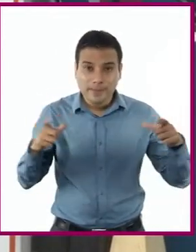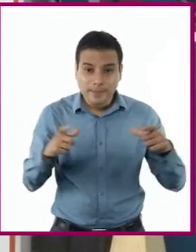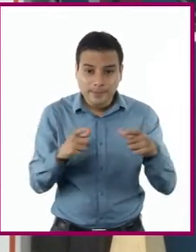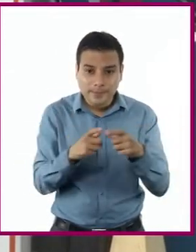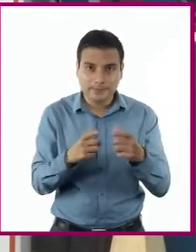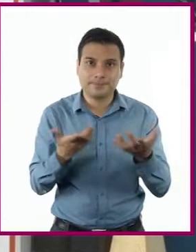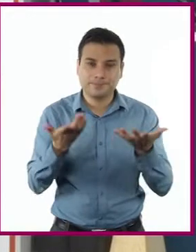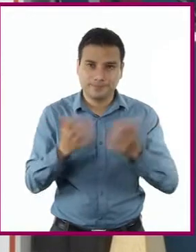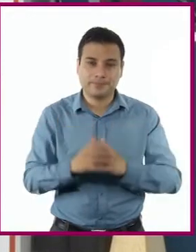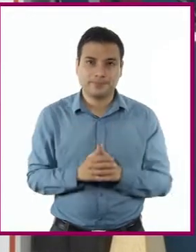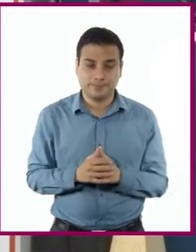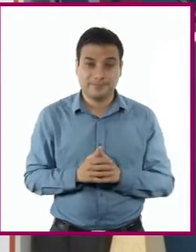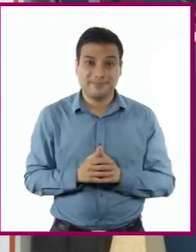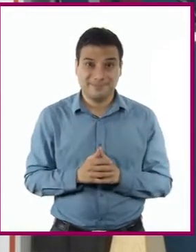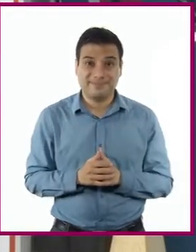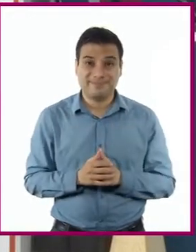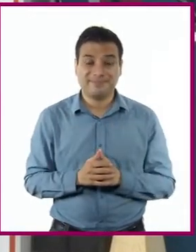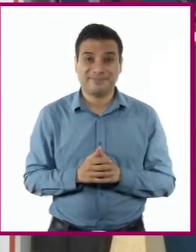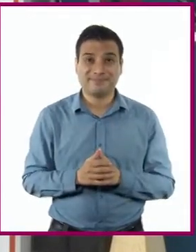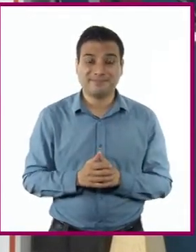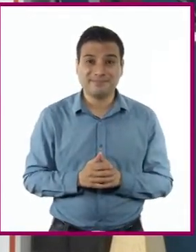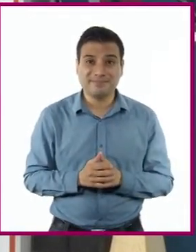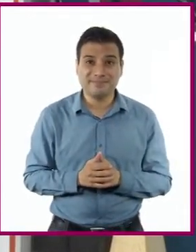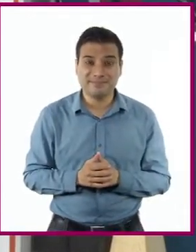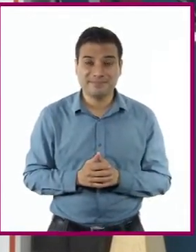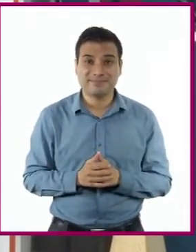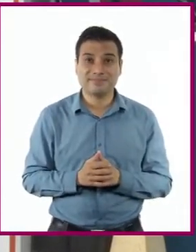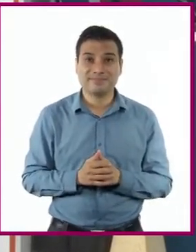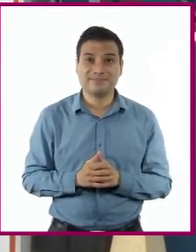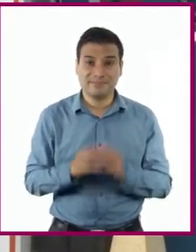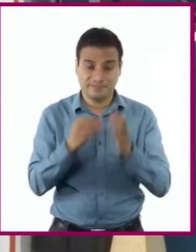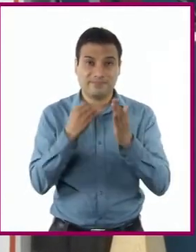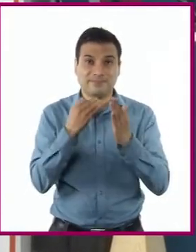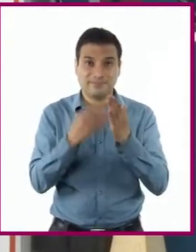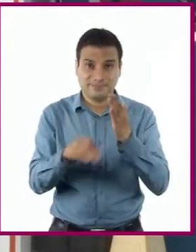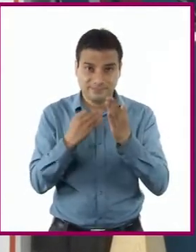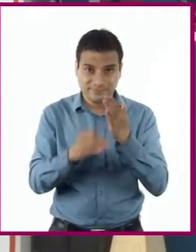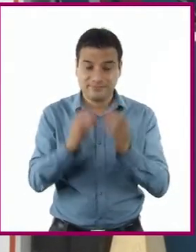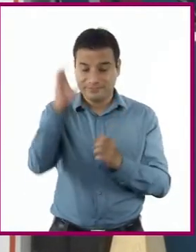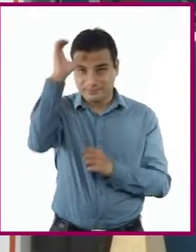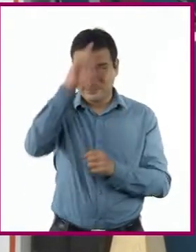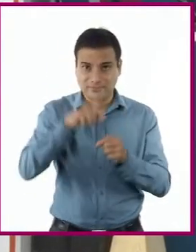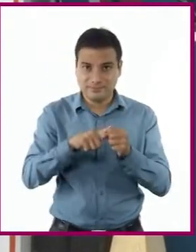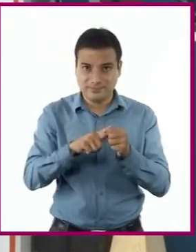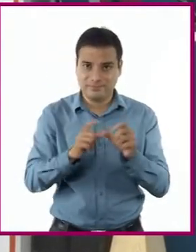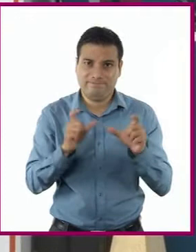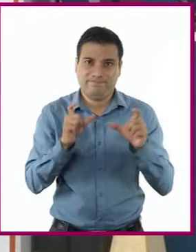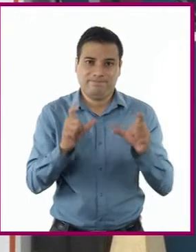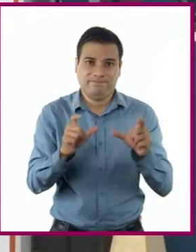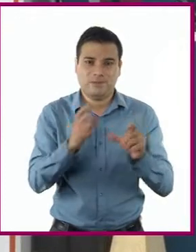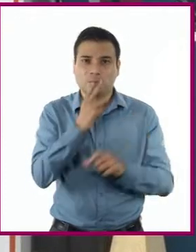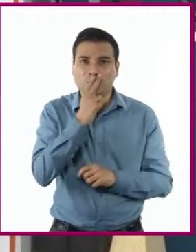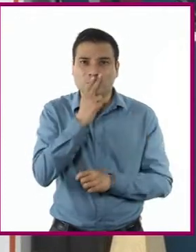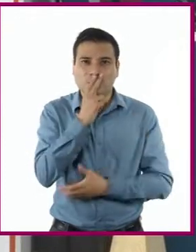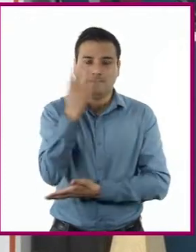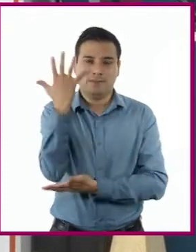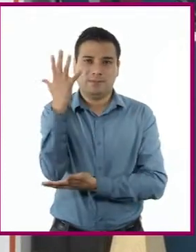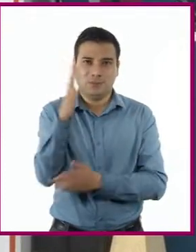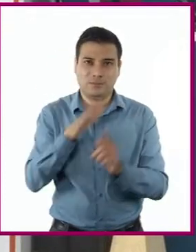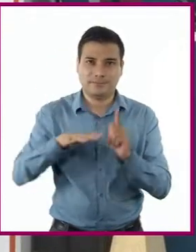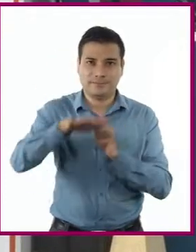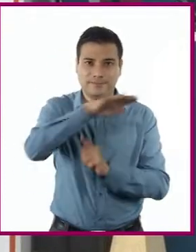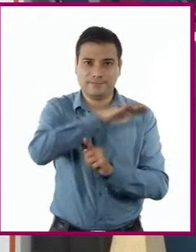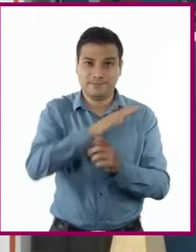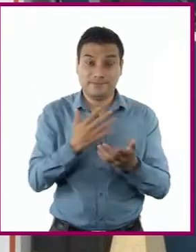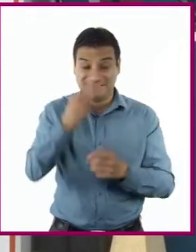mancha urbana, se mezcló con la ausencia de una adecuada cultura de protección al medio ambiente. Esto ha llevado a que el medio